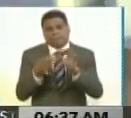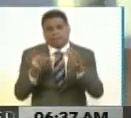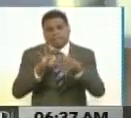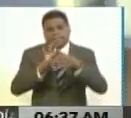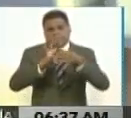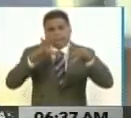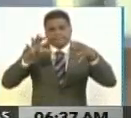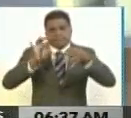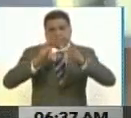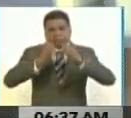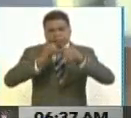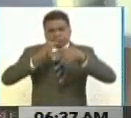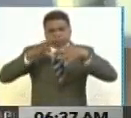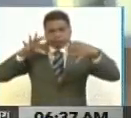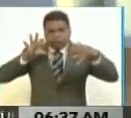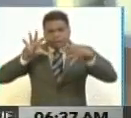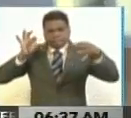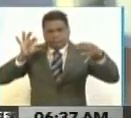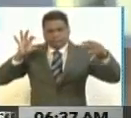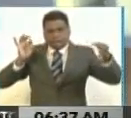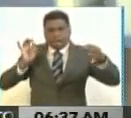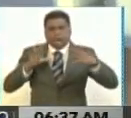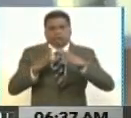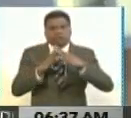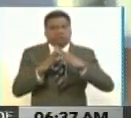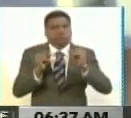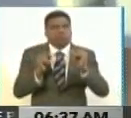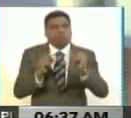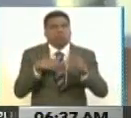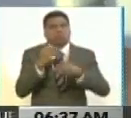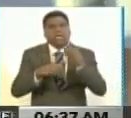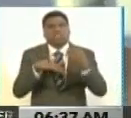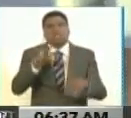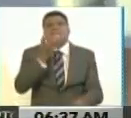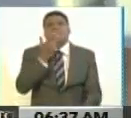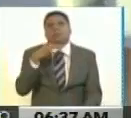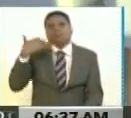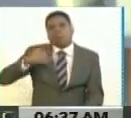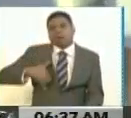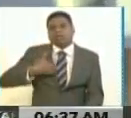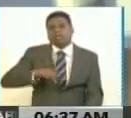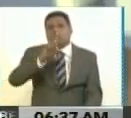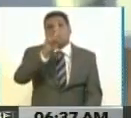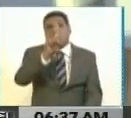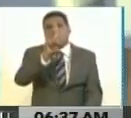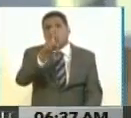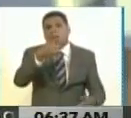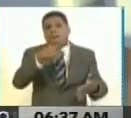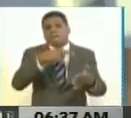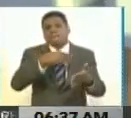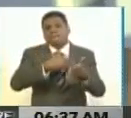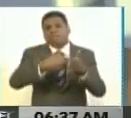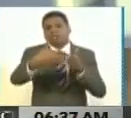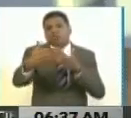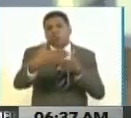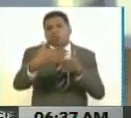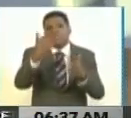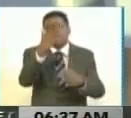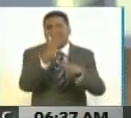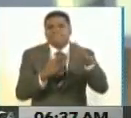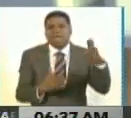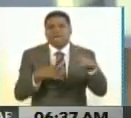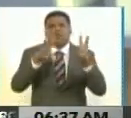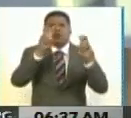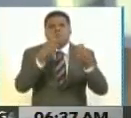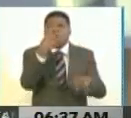ver de nuevo, se está empezando a ver, por ejemplo en Argentina se habla ya de más de 1,5 millones de nuevos pobres, que la